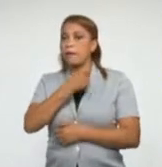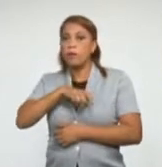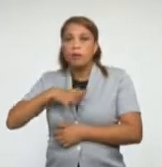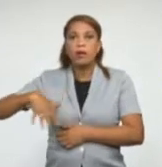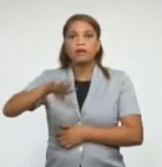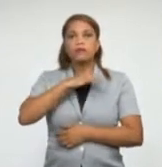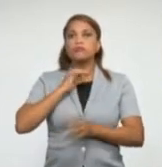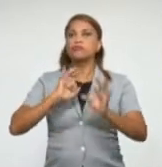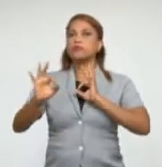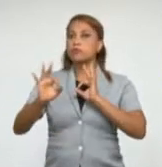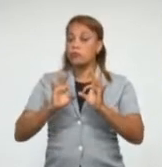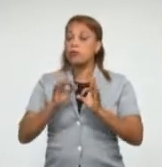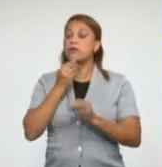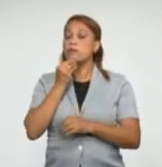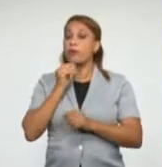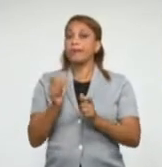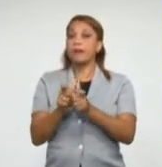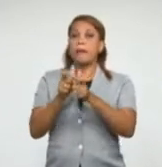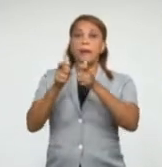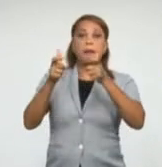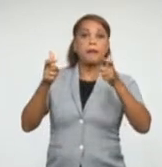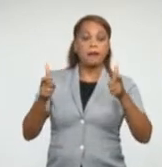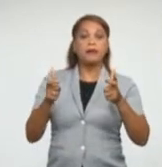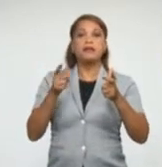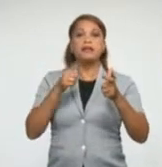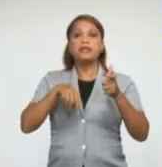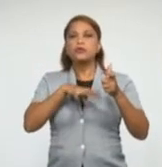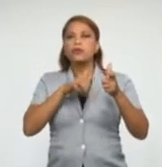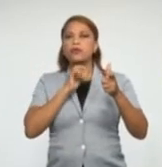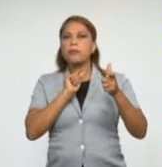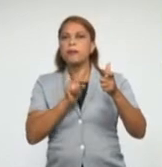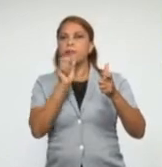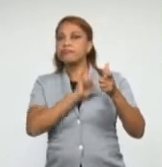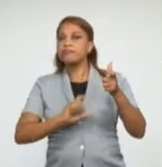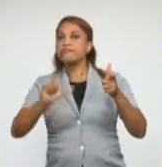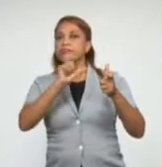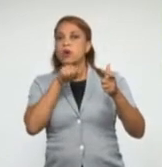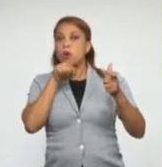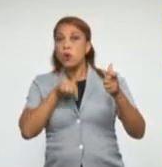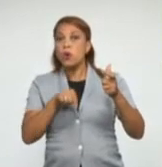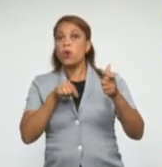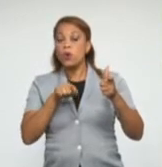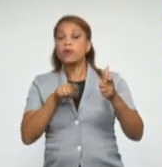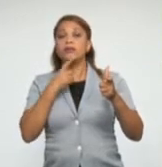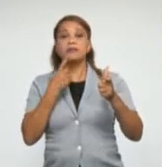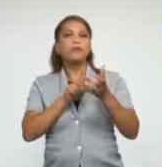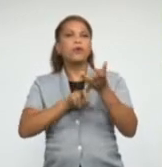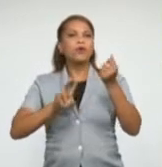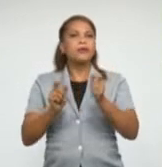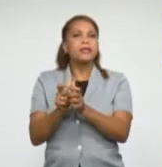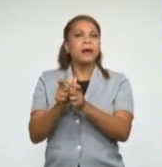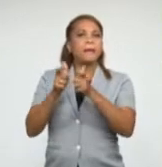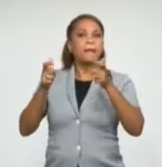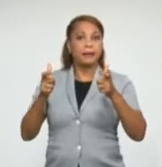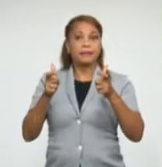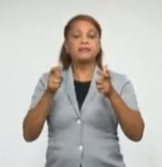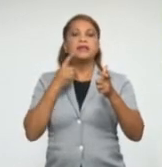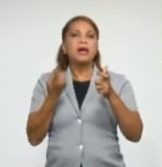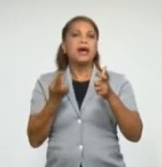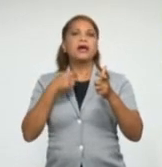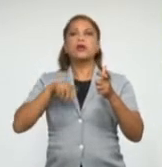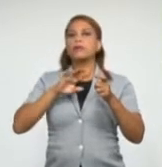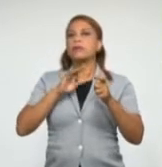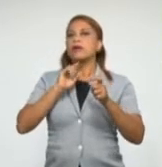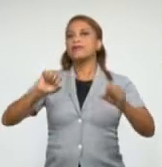bioseguridad. Ante esa realidad, en la capital agramontina, epicentro hoy de la pandemia en ese territorio, se arrecian las medidas de